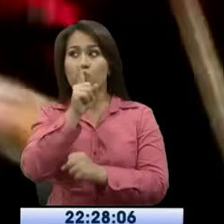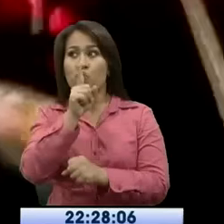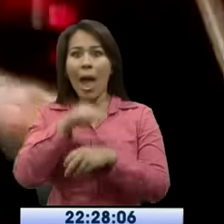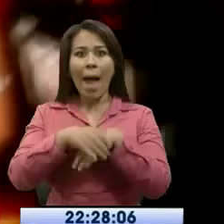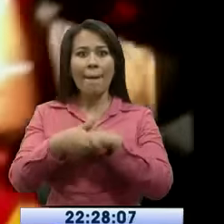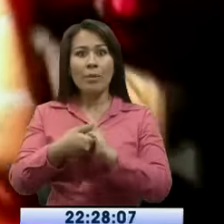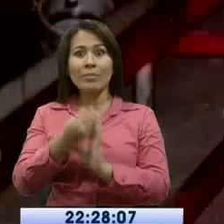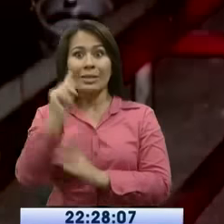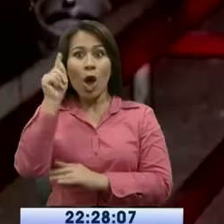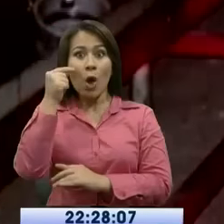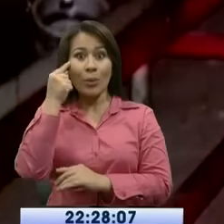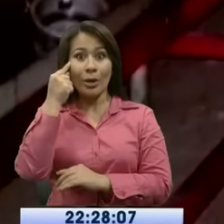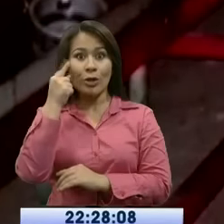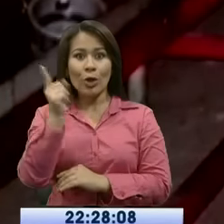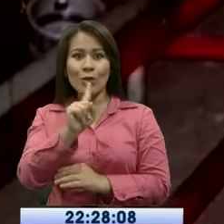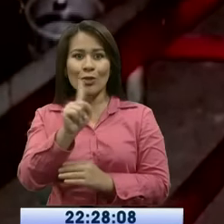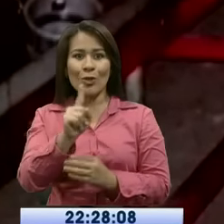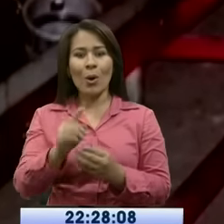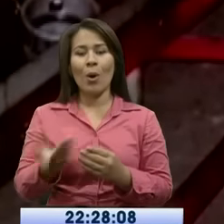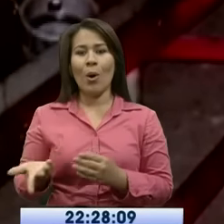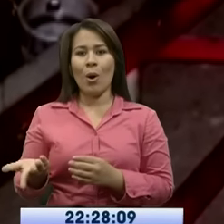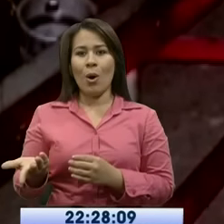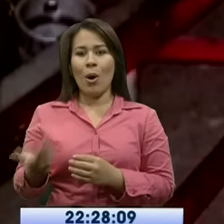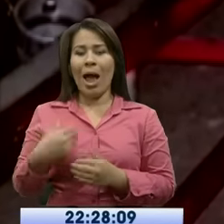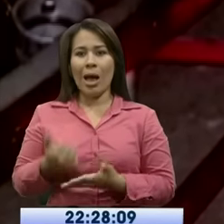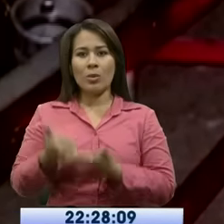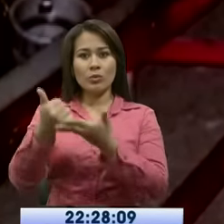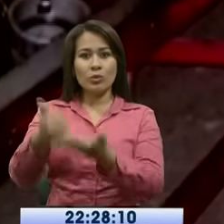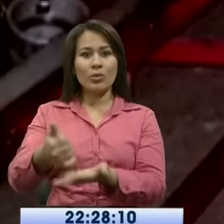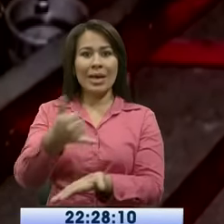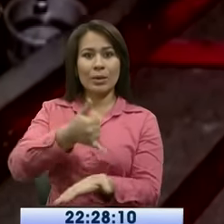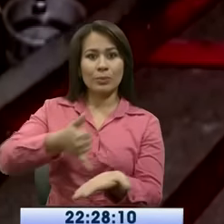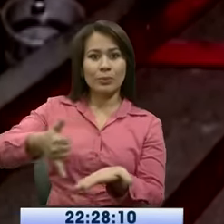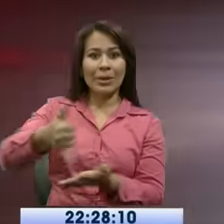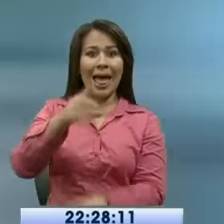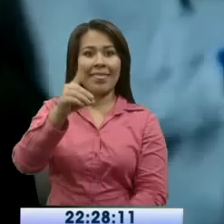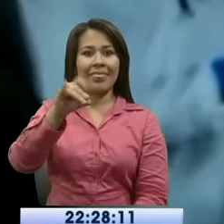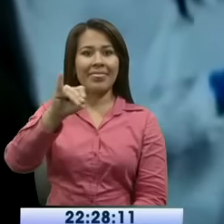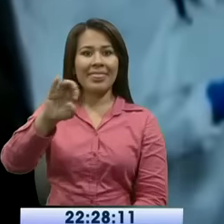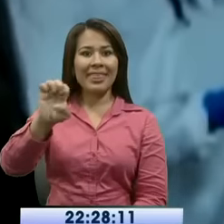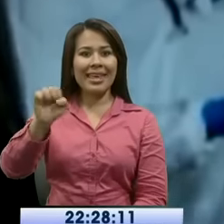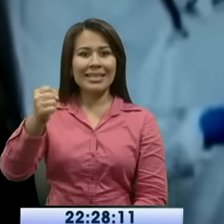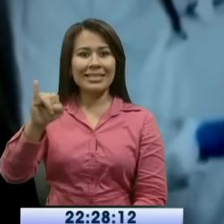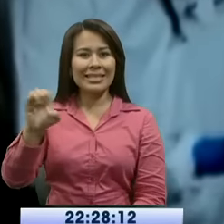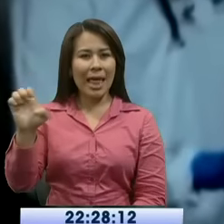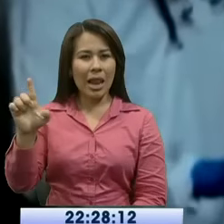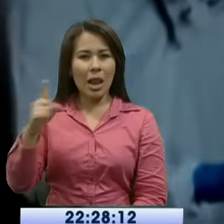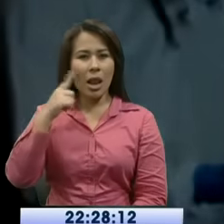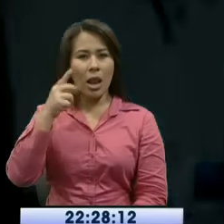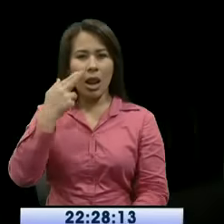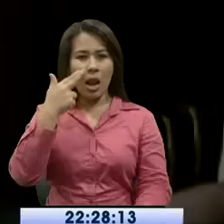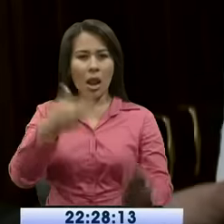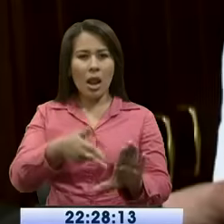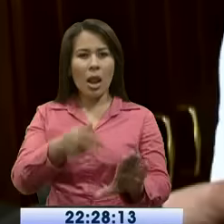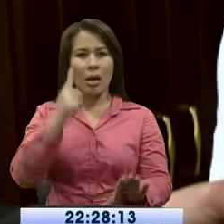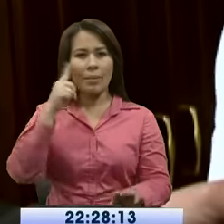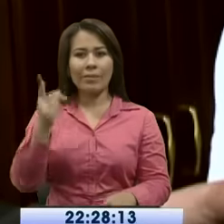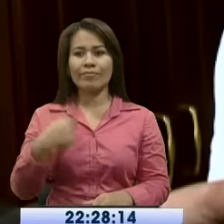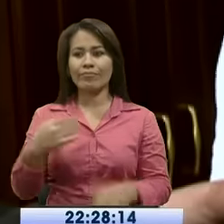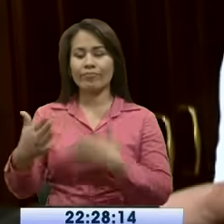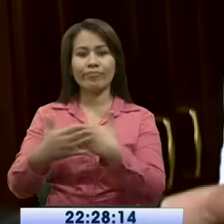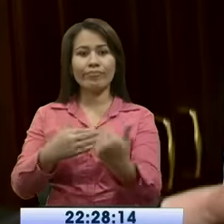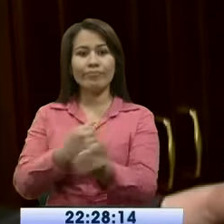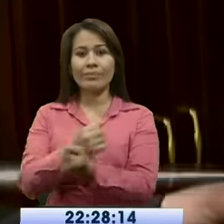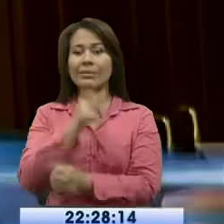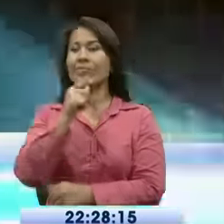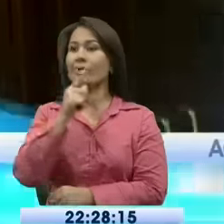gobierno ya no subsidia el diésel a las grandes industrias, ofrecían combustible a menor precio y atrapaban clientes. En virtud de que tienen que